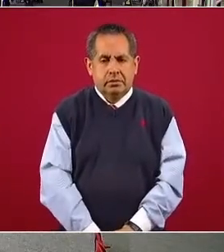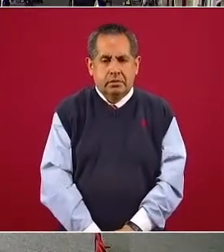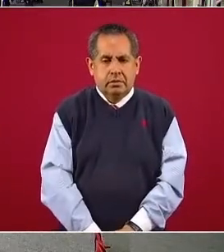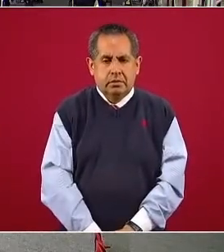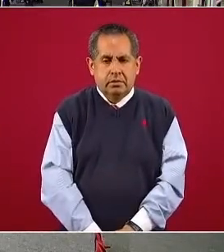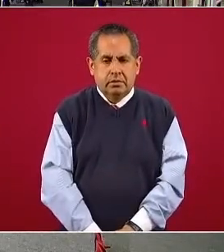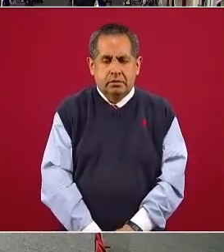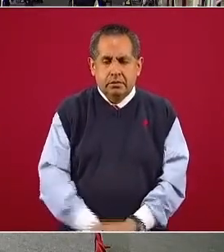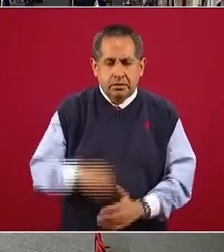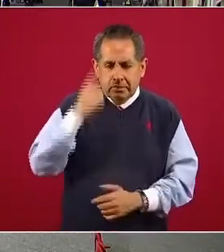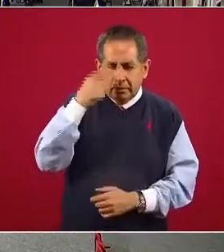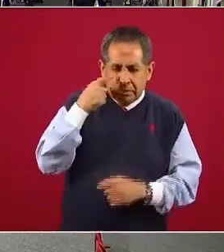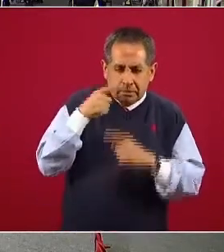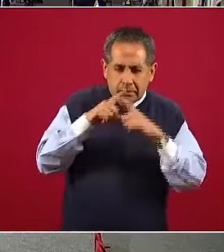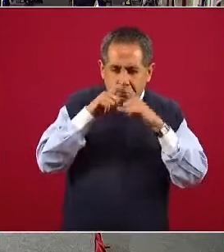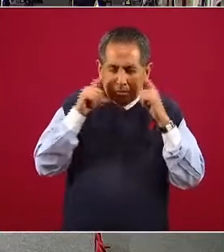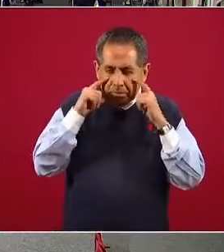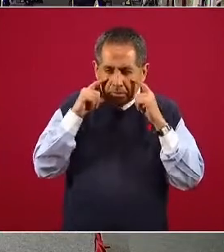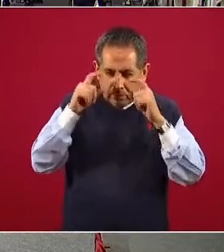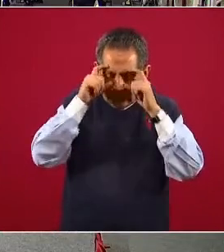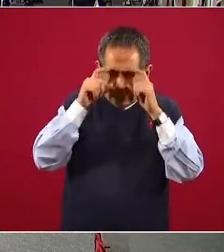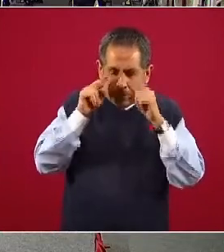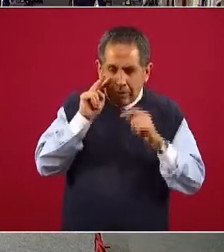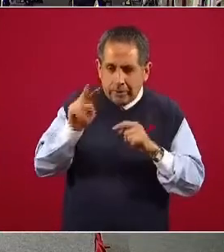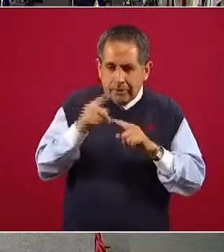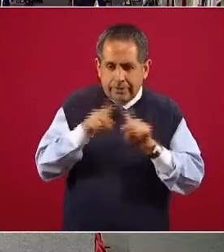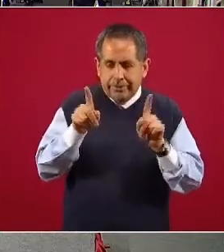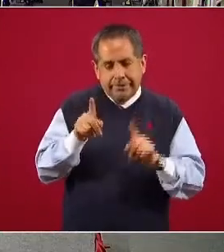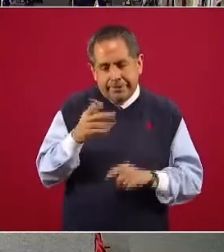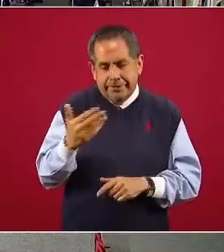Casi no lo reconocía con el cubrebocas y lentes. ¿Qué hacemos?